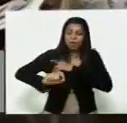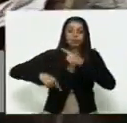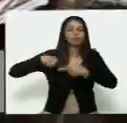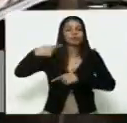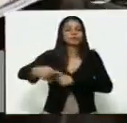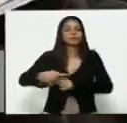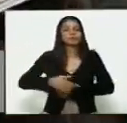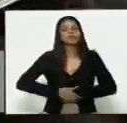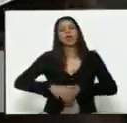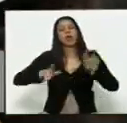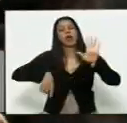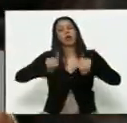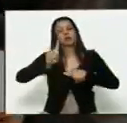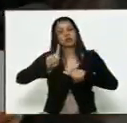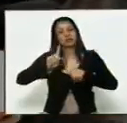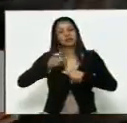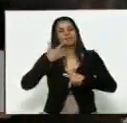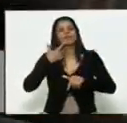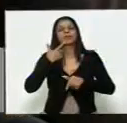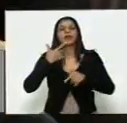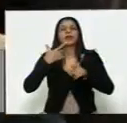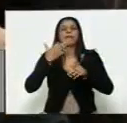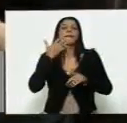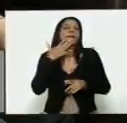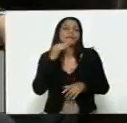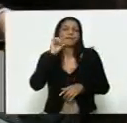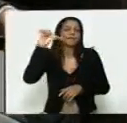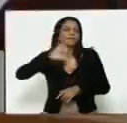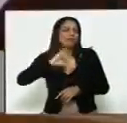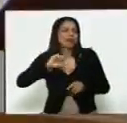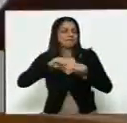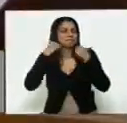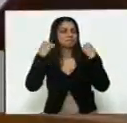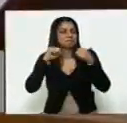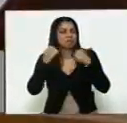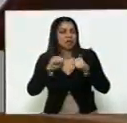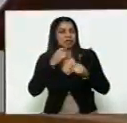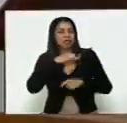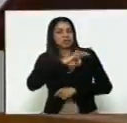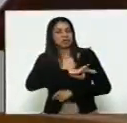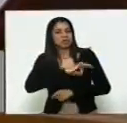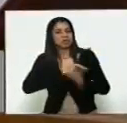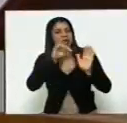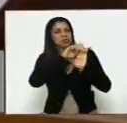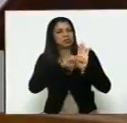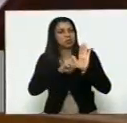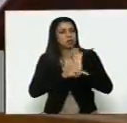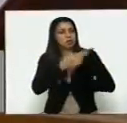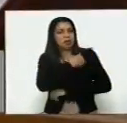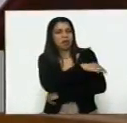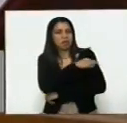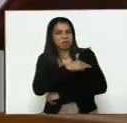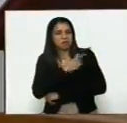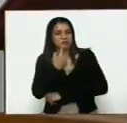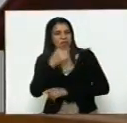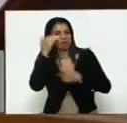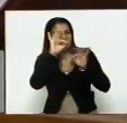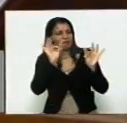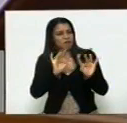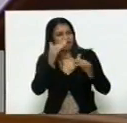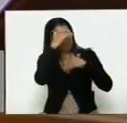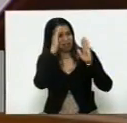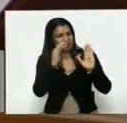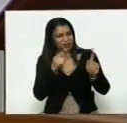posparto. 11. Erradicar las prácticas, patrones sociales, normas de salud y protocolos de asistencia